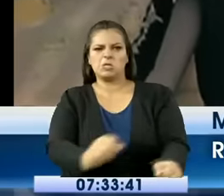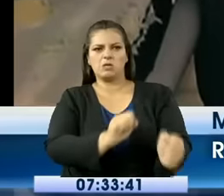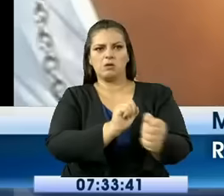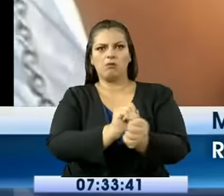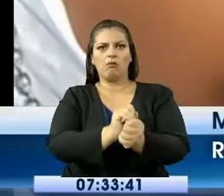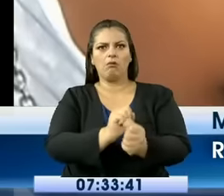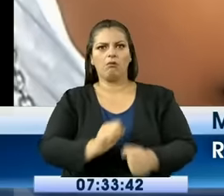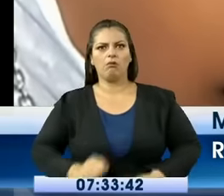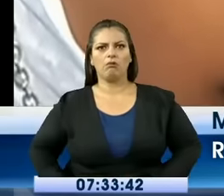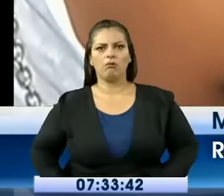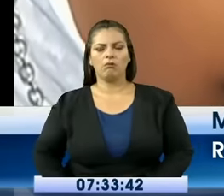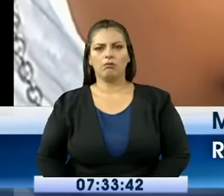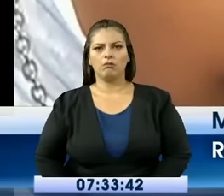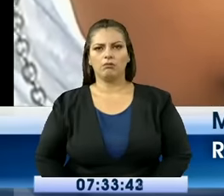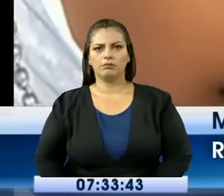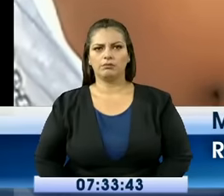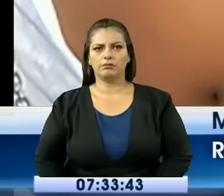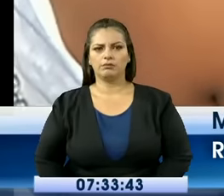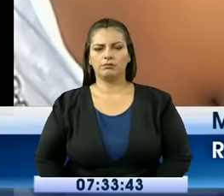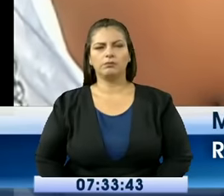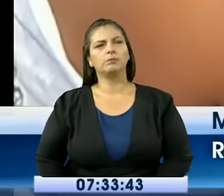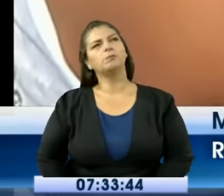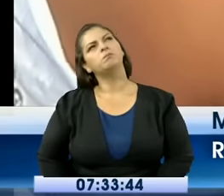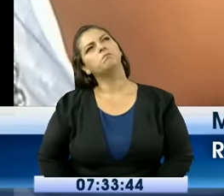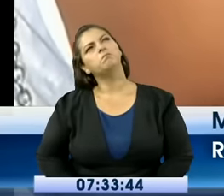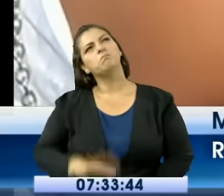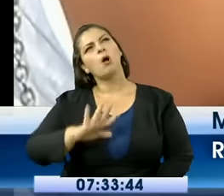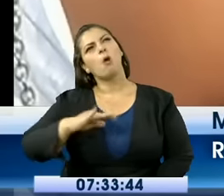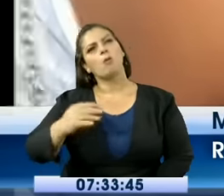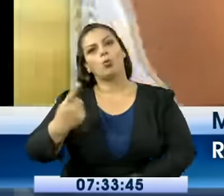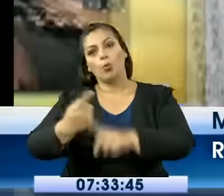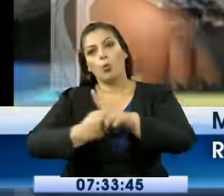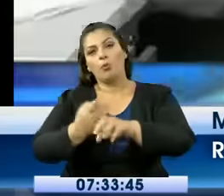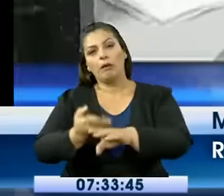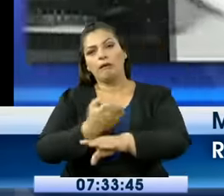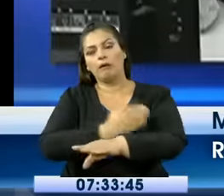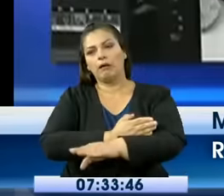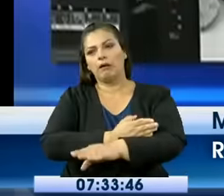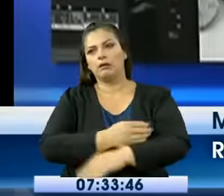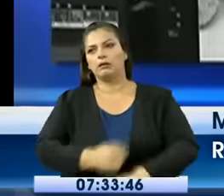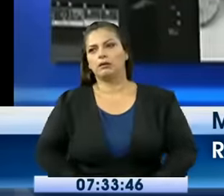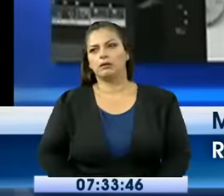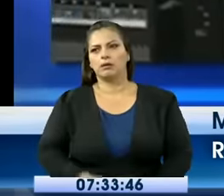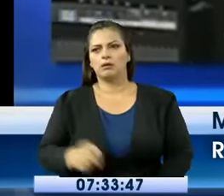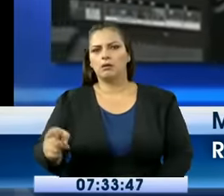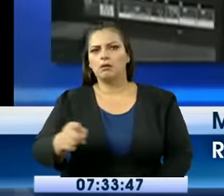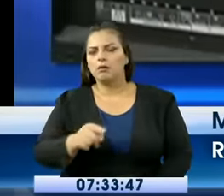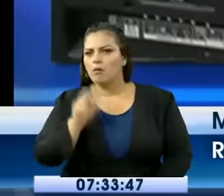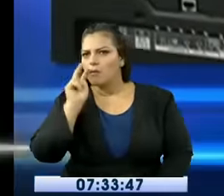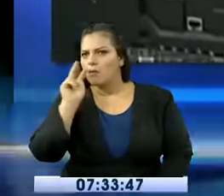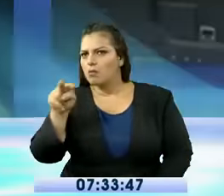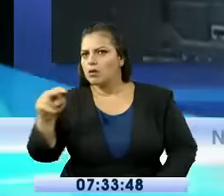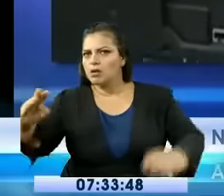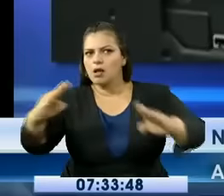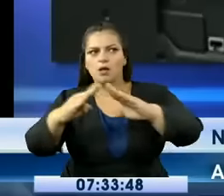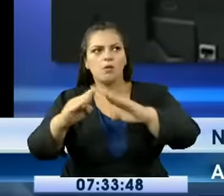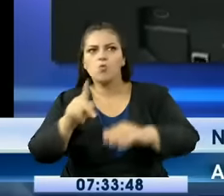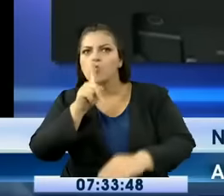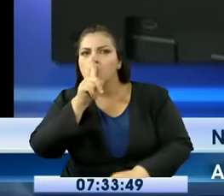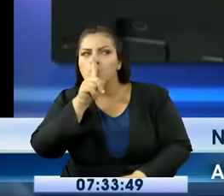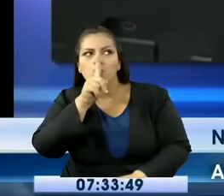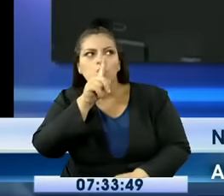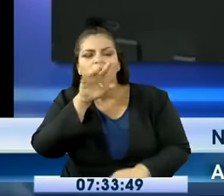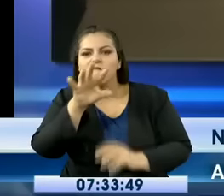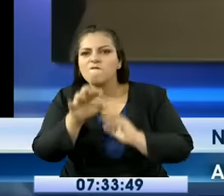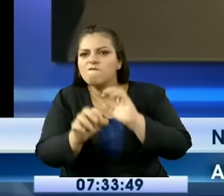robo. Ya sé que yo hace un mes más o menos se estaba metiendo en la casa e incluso recién esta semana se